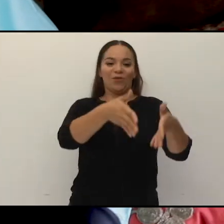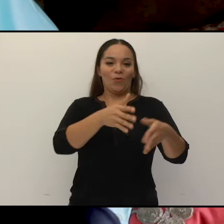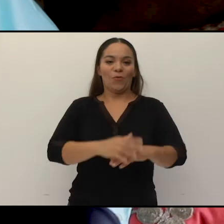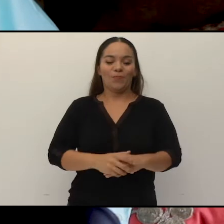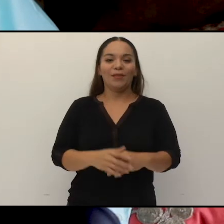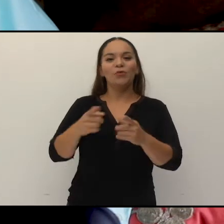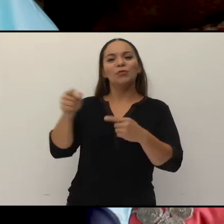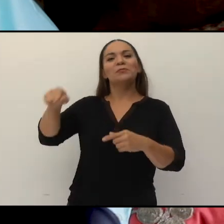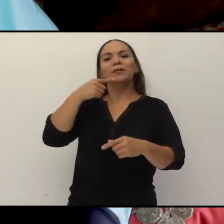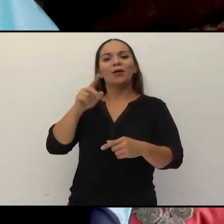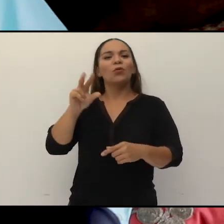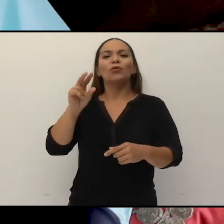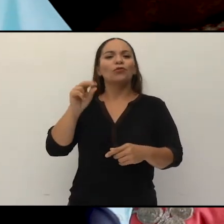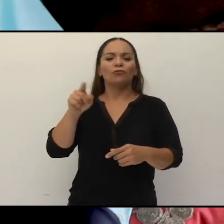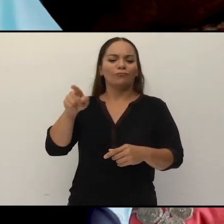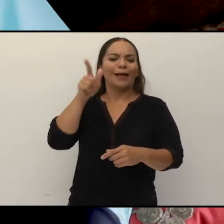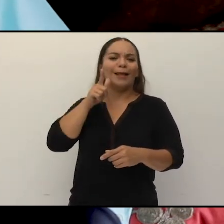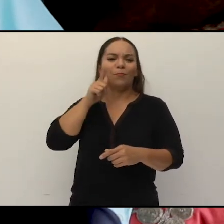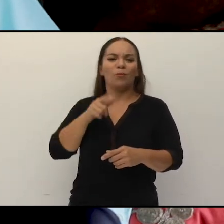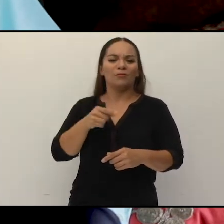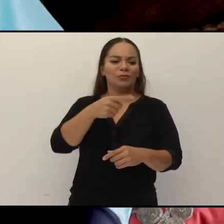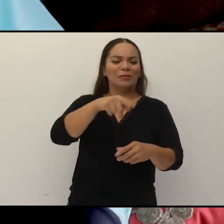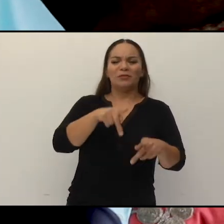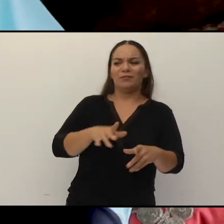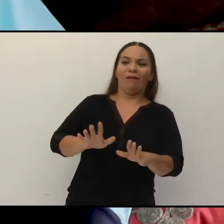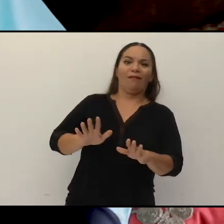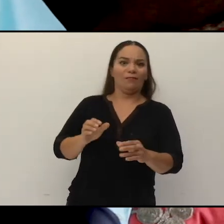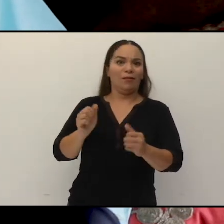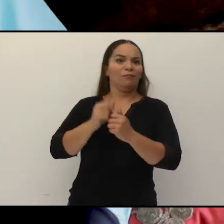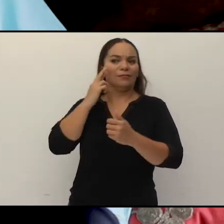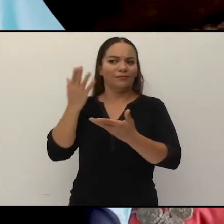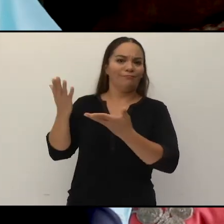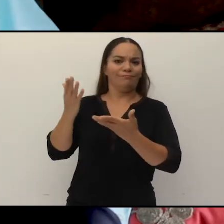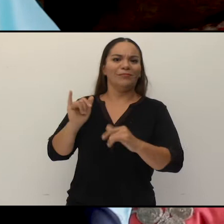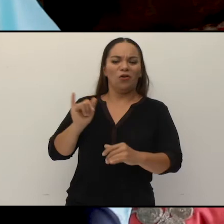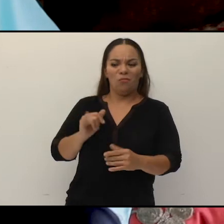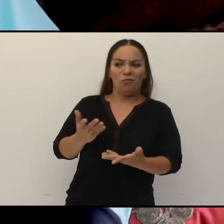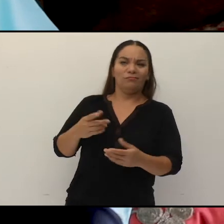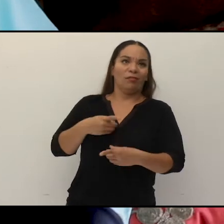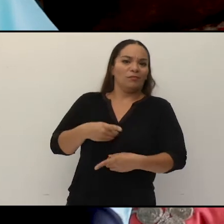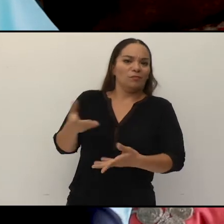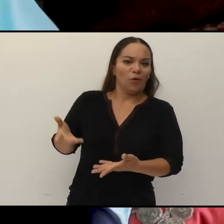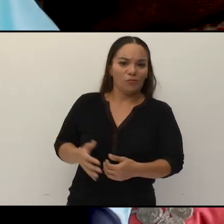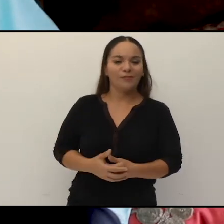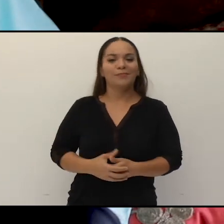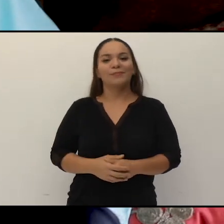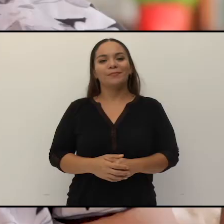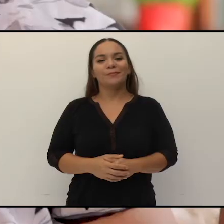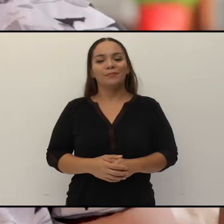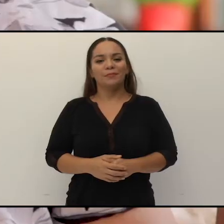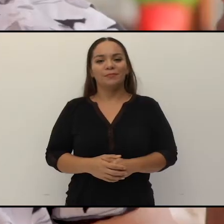¿Verdad? Y entonces dicen, no, ese es de Limón. ¡Ah, qué tirada! Como quien dice, qué excepción,